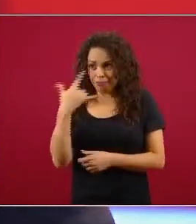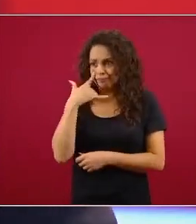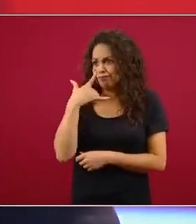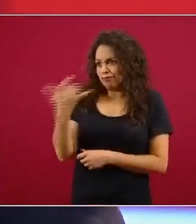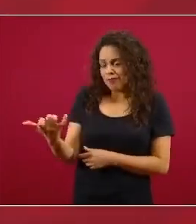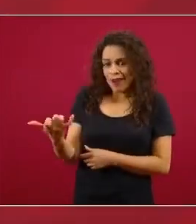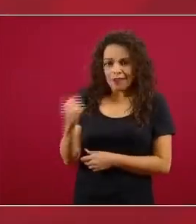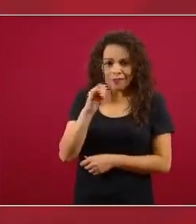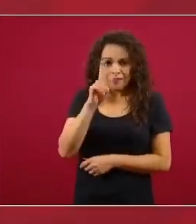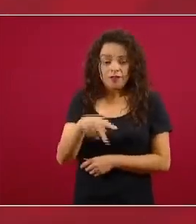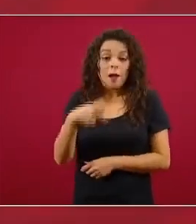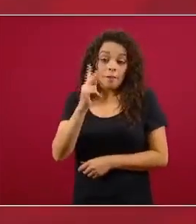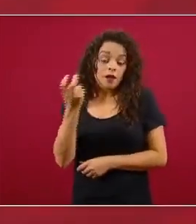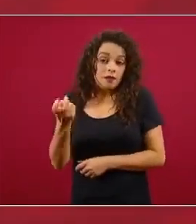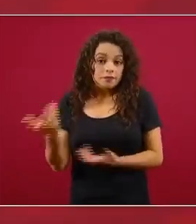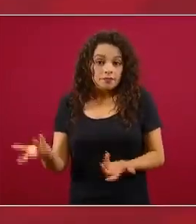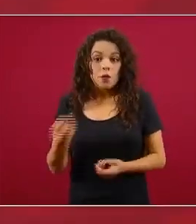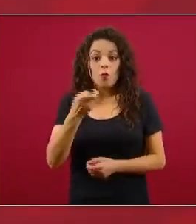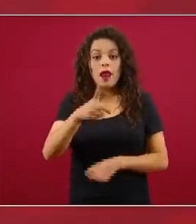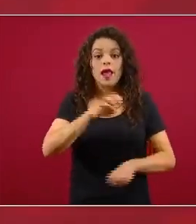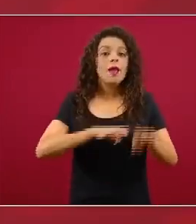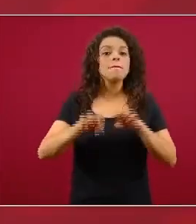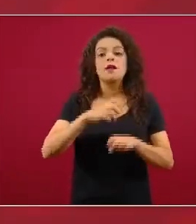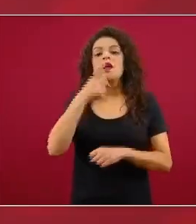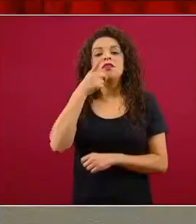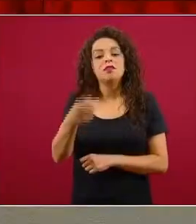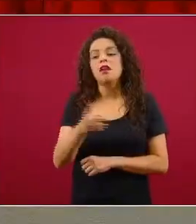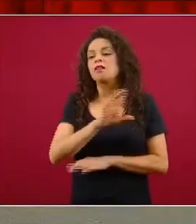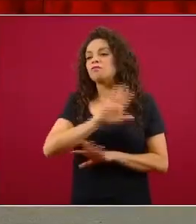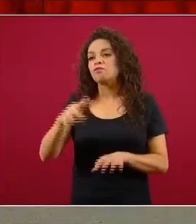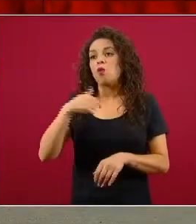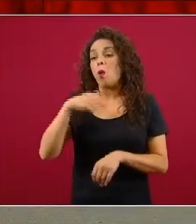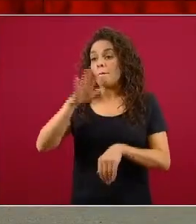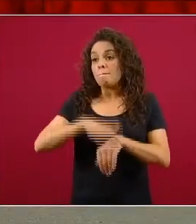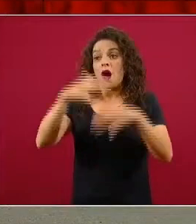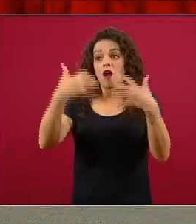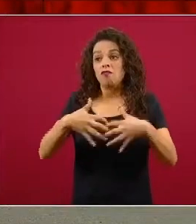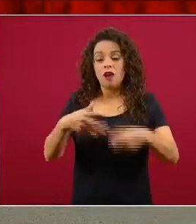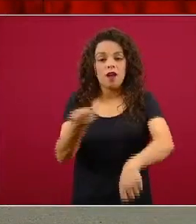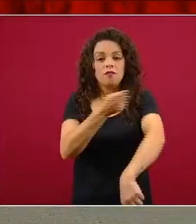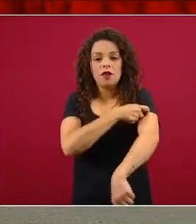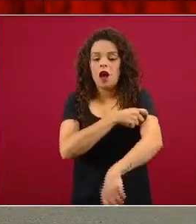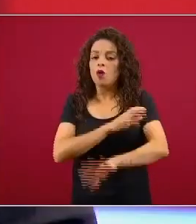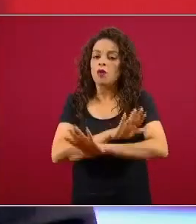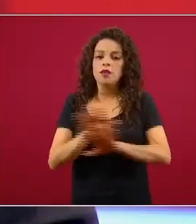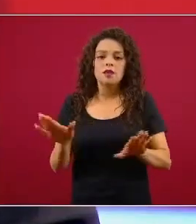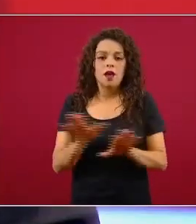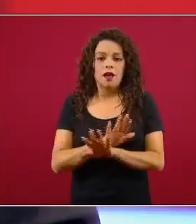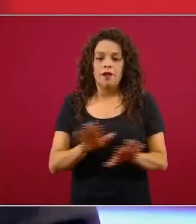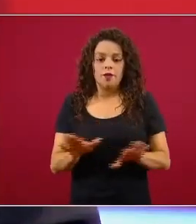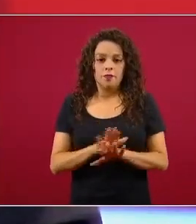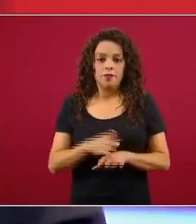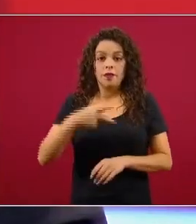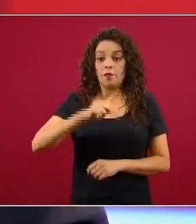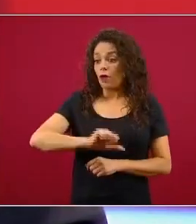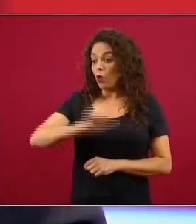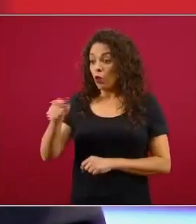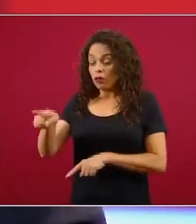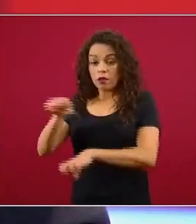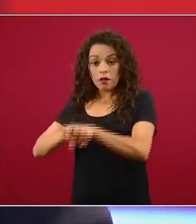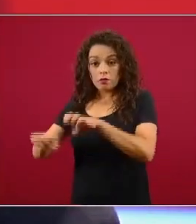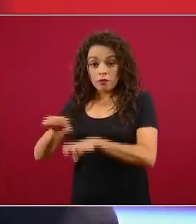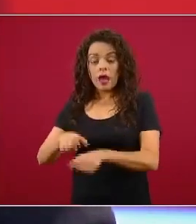ocurrió. Entonces, esta empresa decidió que ya no hace vacuna y esta otra empresa sigue haciendo vacuna,